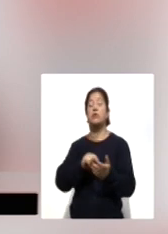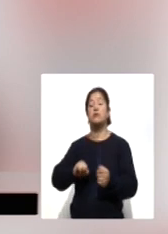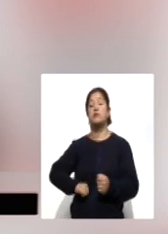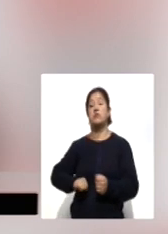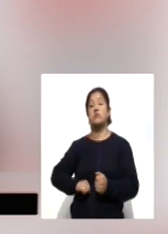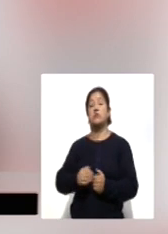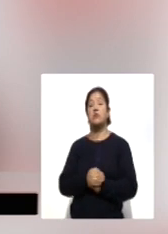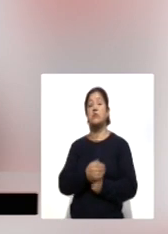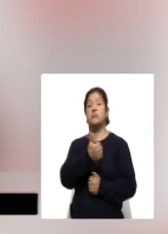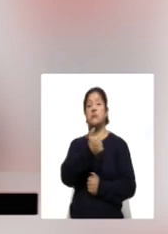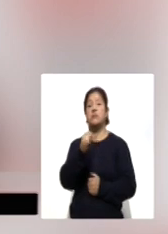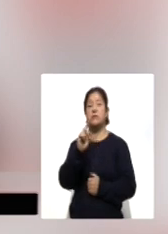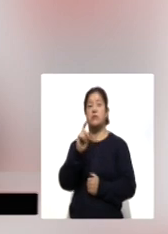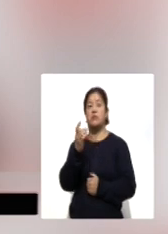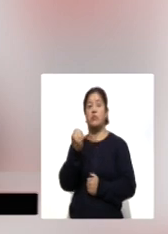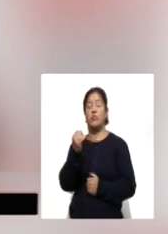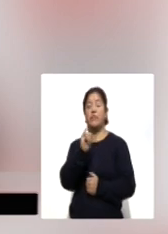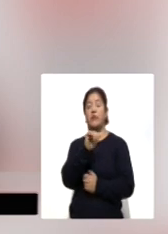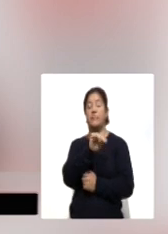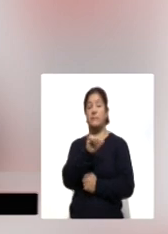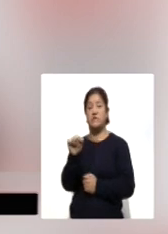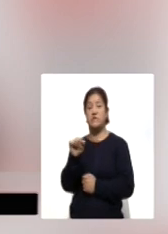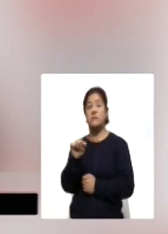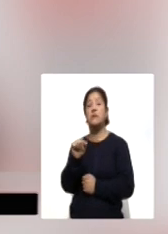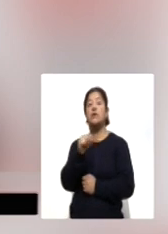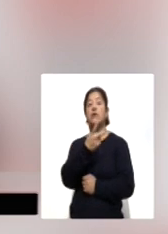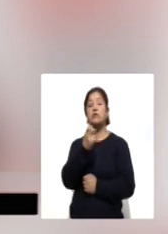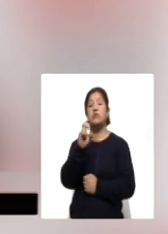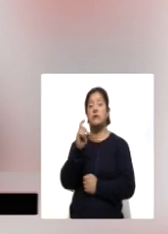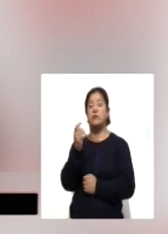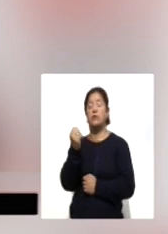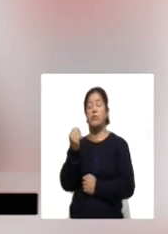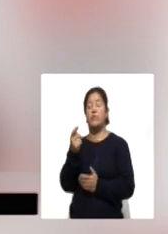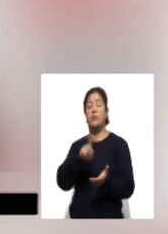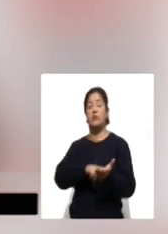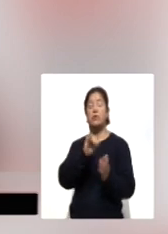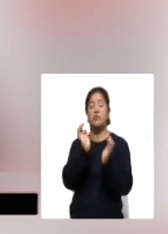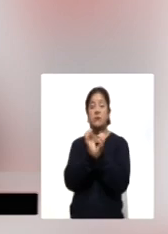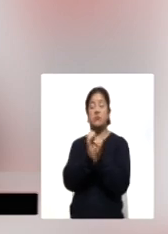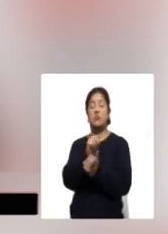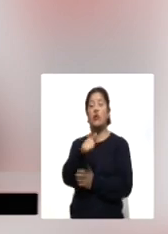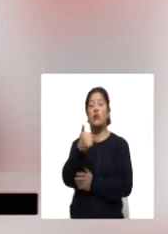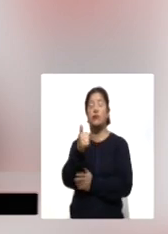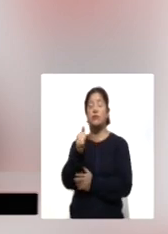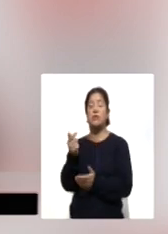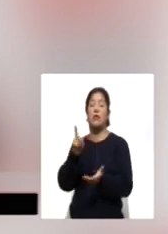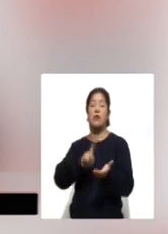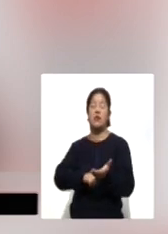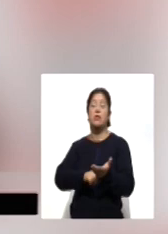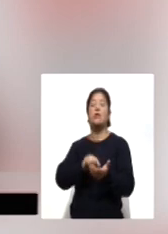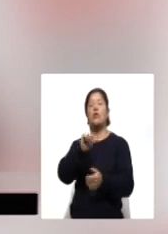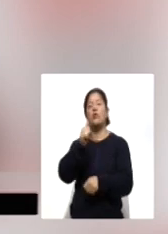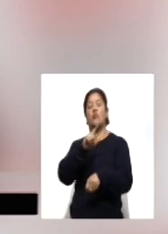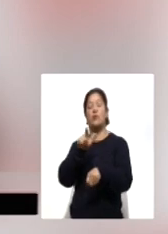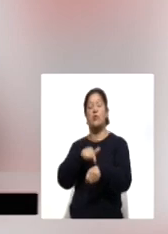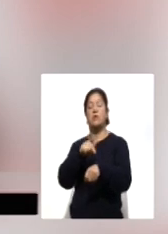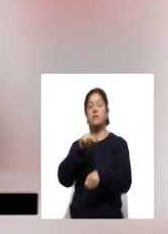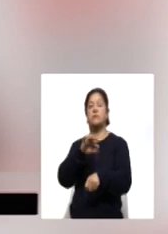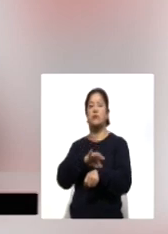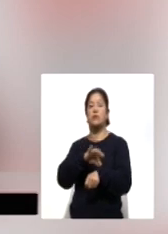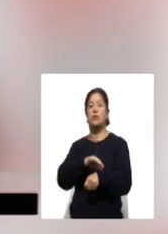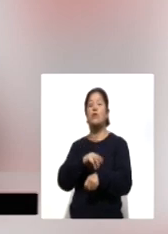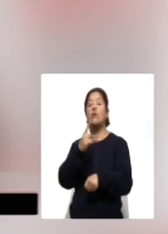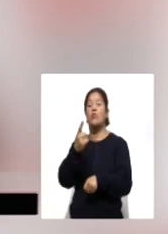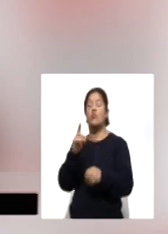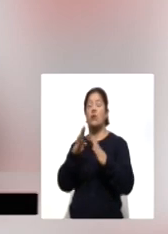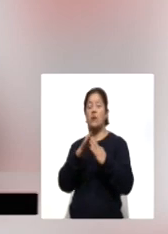en la CESA, 639 en el IMSS, 239 en el ISSSTE, 11 en otras instituciones, 1 en domicilio particular